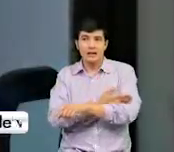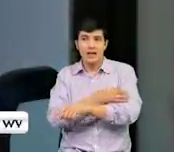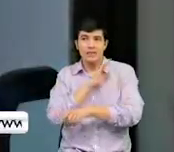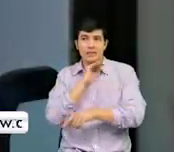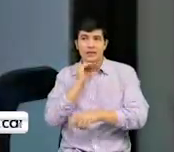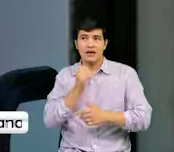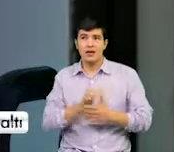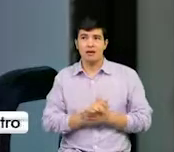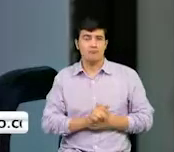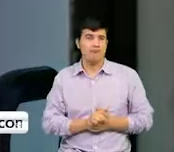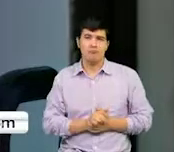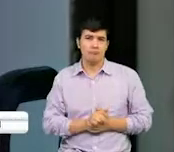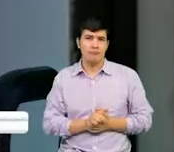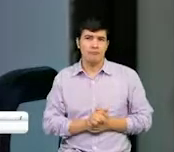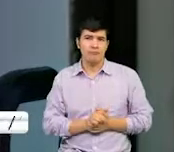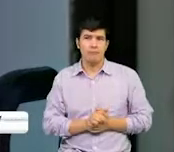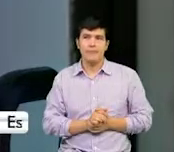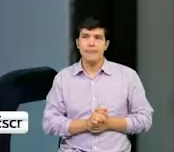2x2, 4, 8.